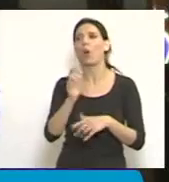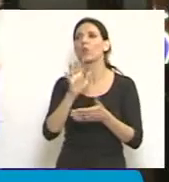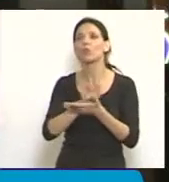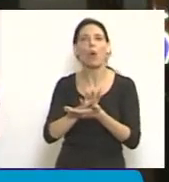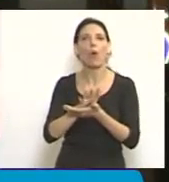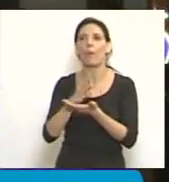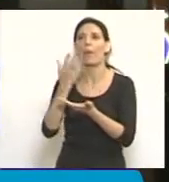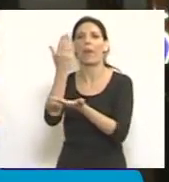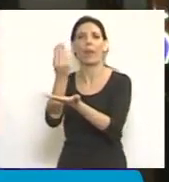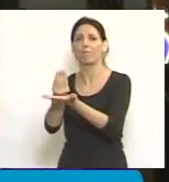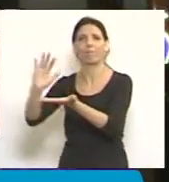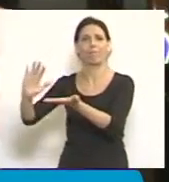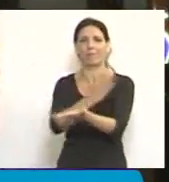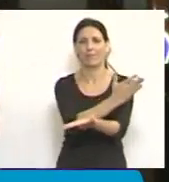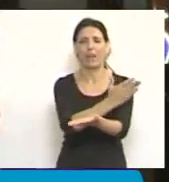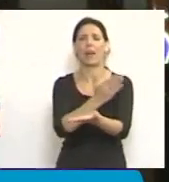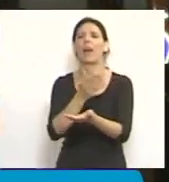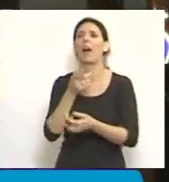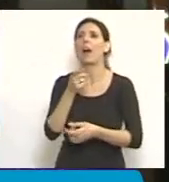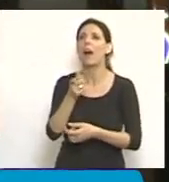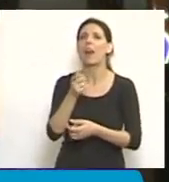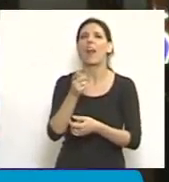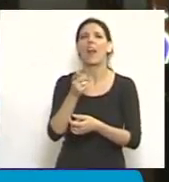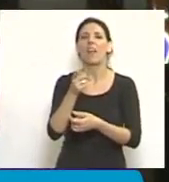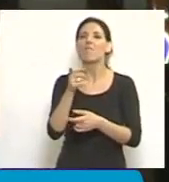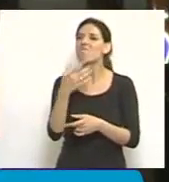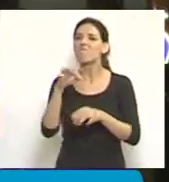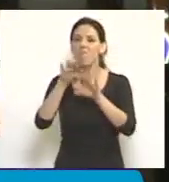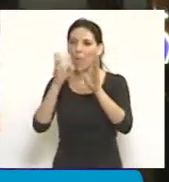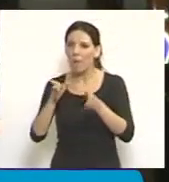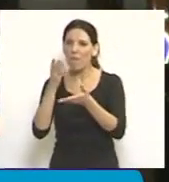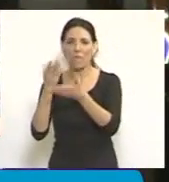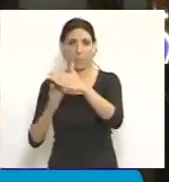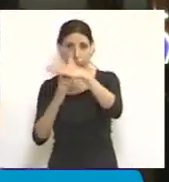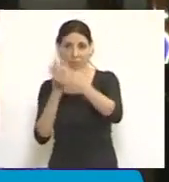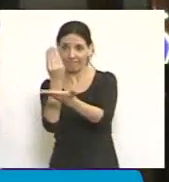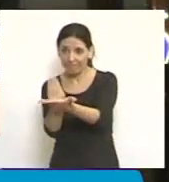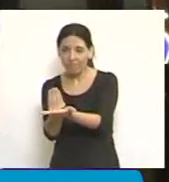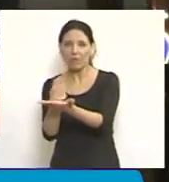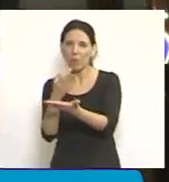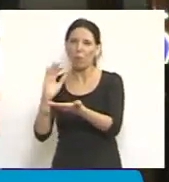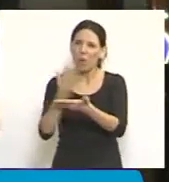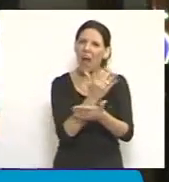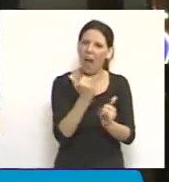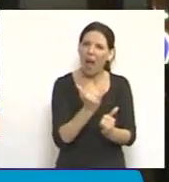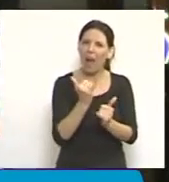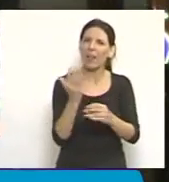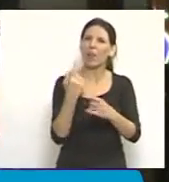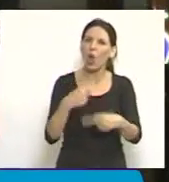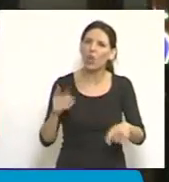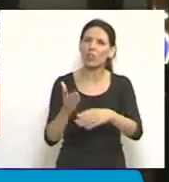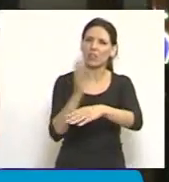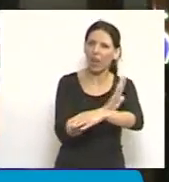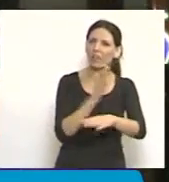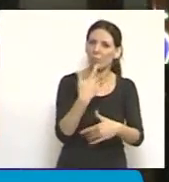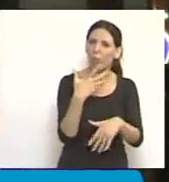muchos casos. Por ejemplo, en la elaboración de las instrucciones generales, por ejemplo, antes de la promoción de